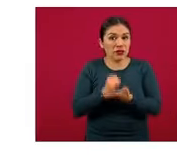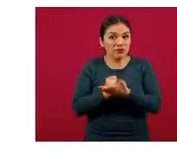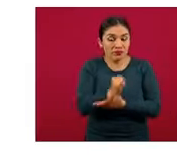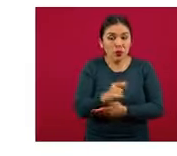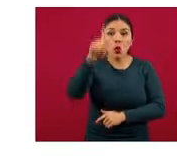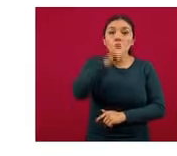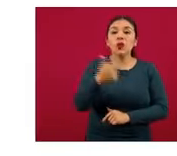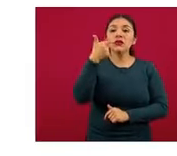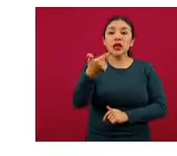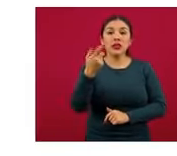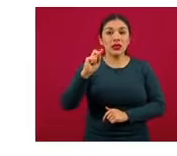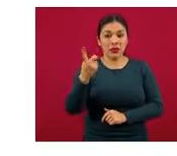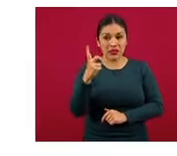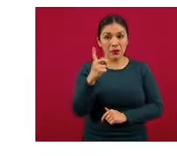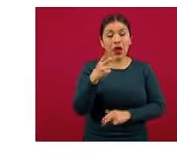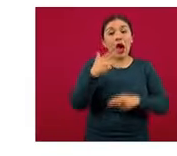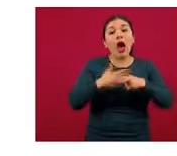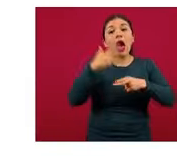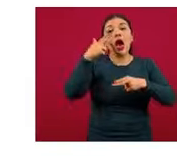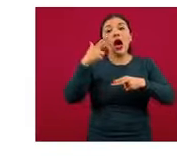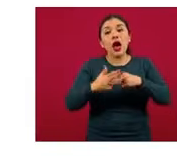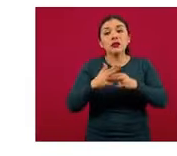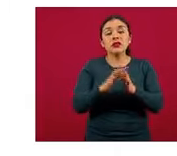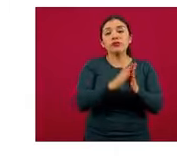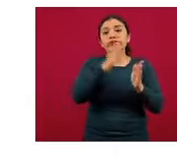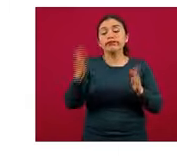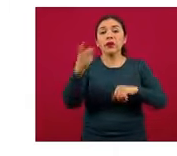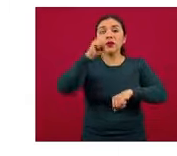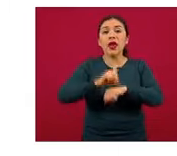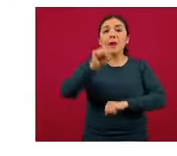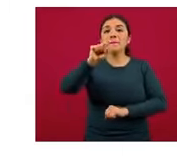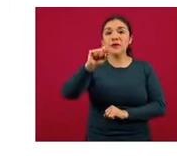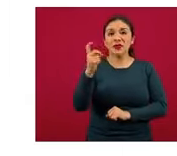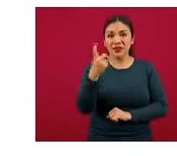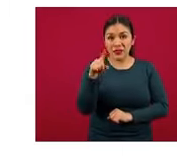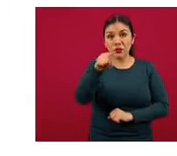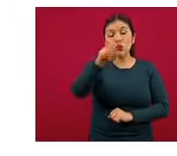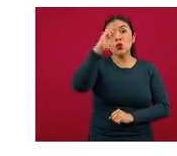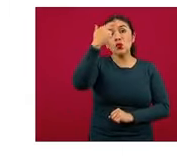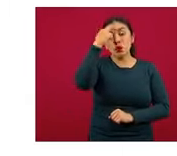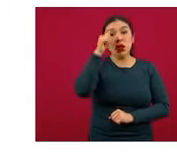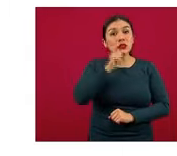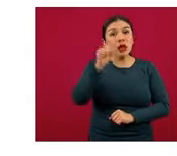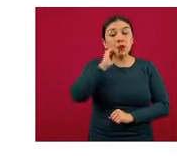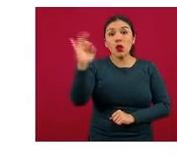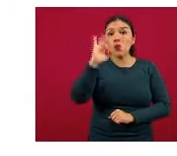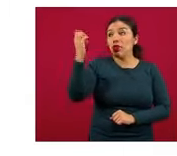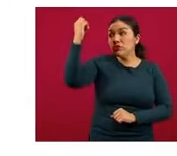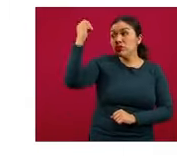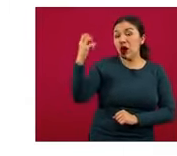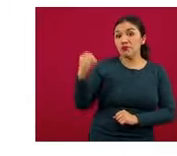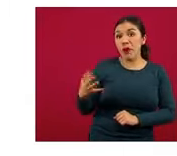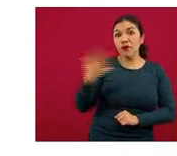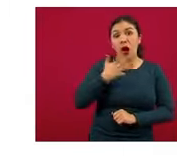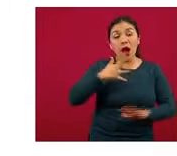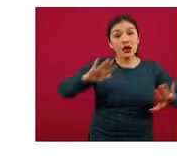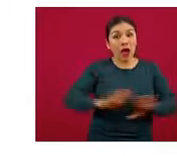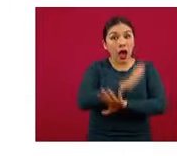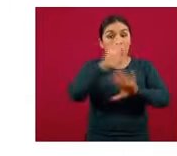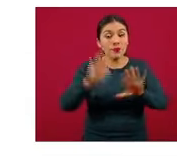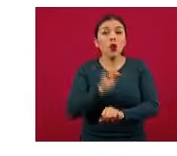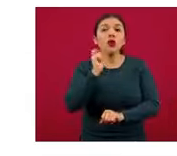de diciembre, y estará en vigencia hasta el 20 de diciembre. Recordemos que cada vez que el semáforo se actualiza tiene